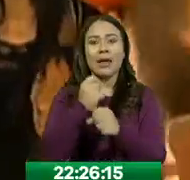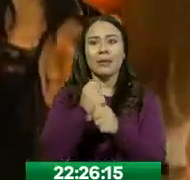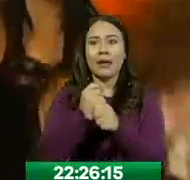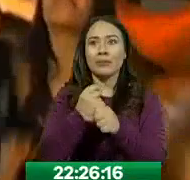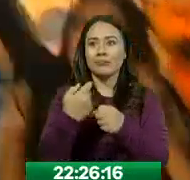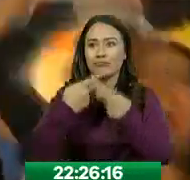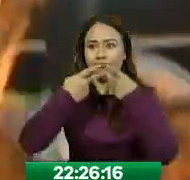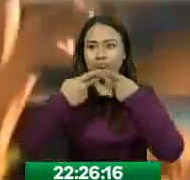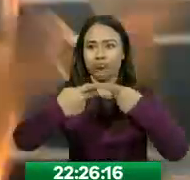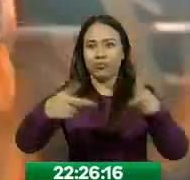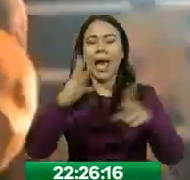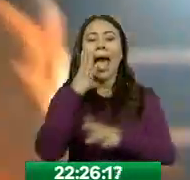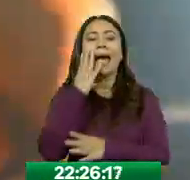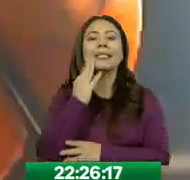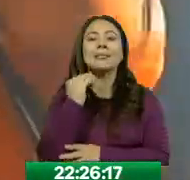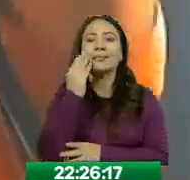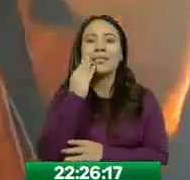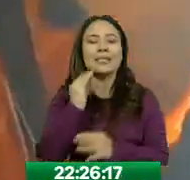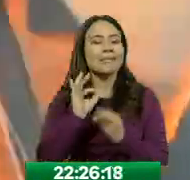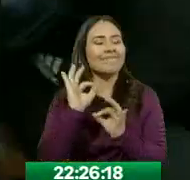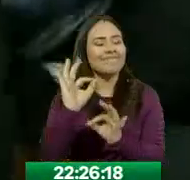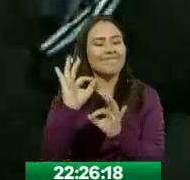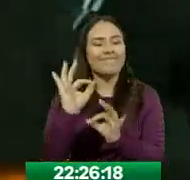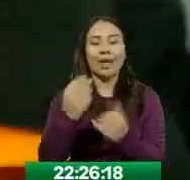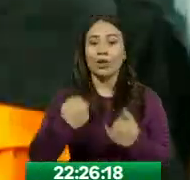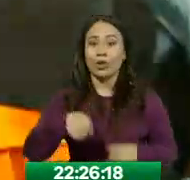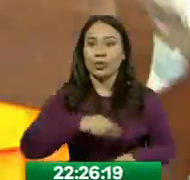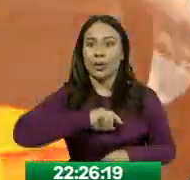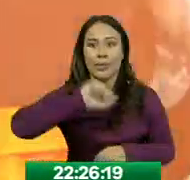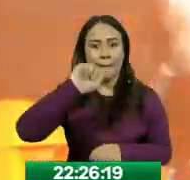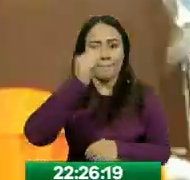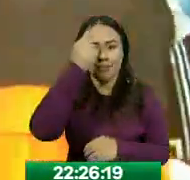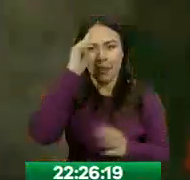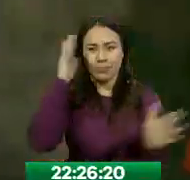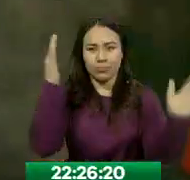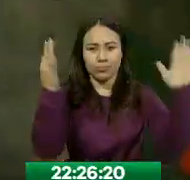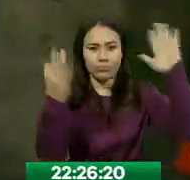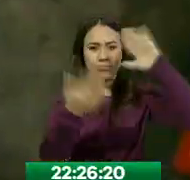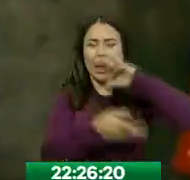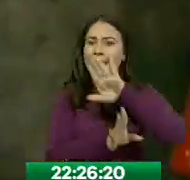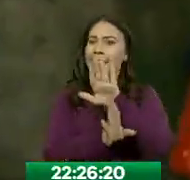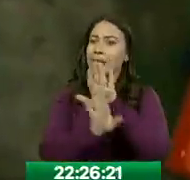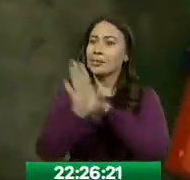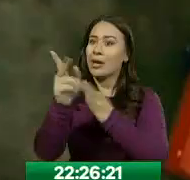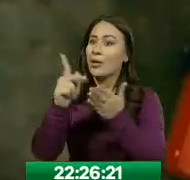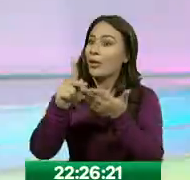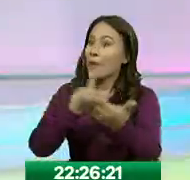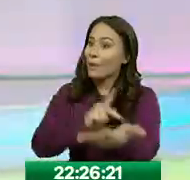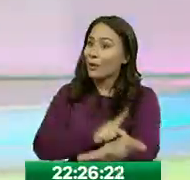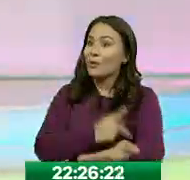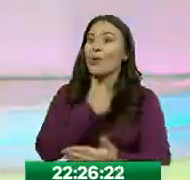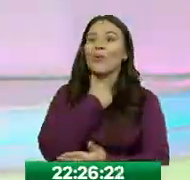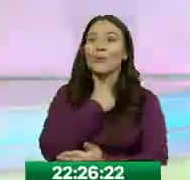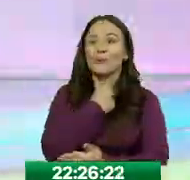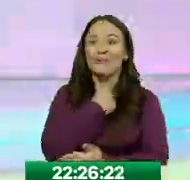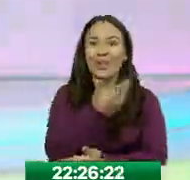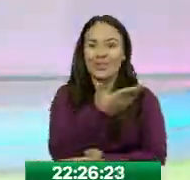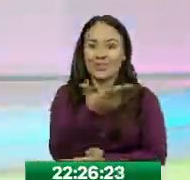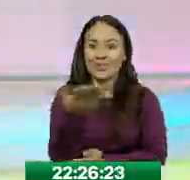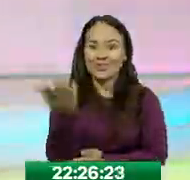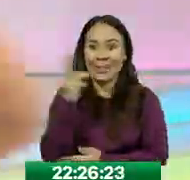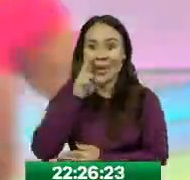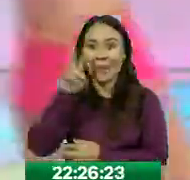sus pantallas experiencias inigualables. Nos mantenemos a la vanguardia desarrollando grandes proyectos para satisfacer la demanda